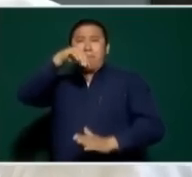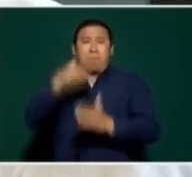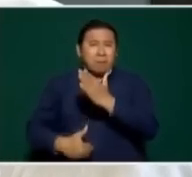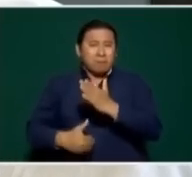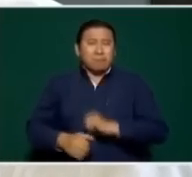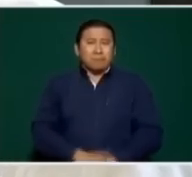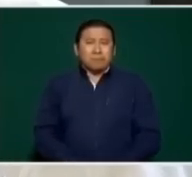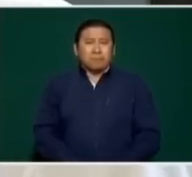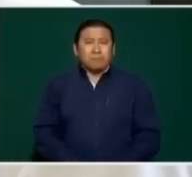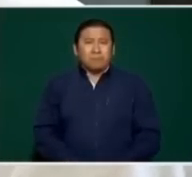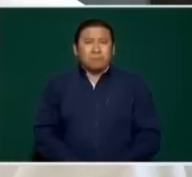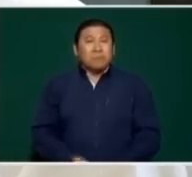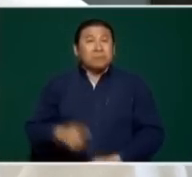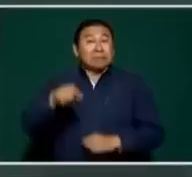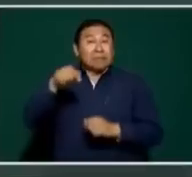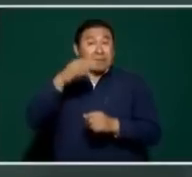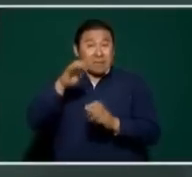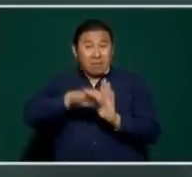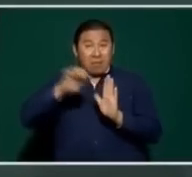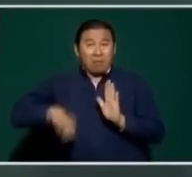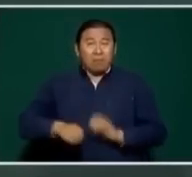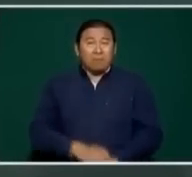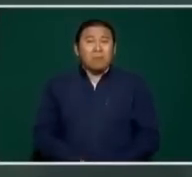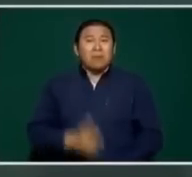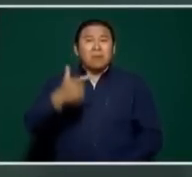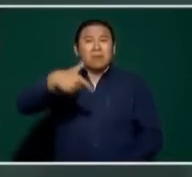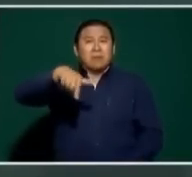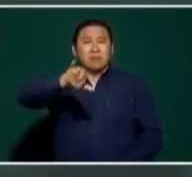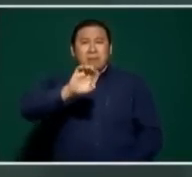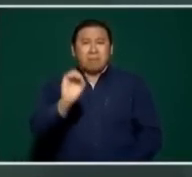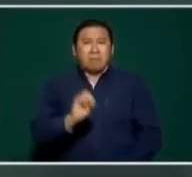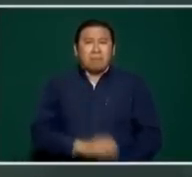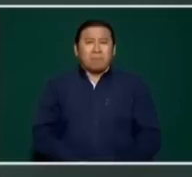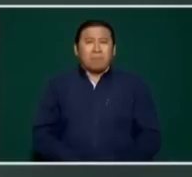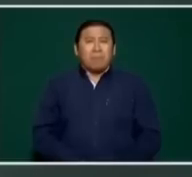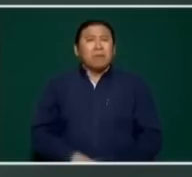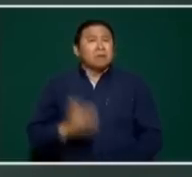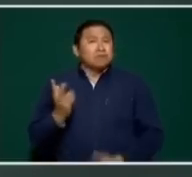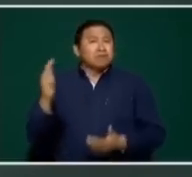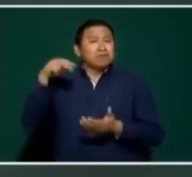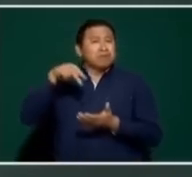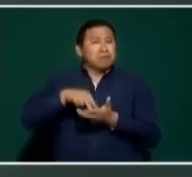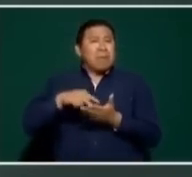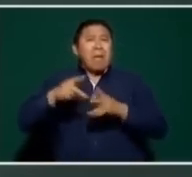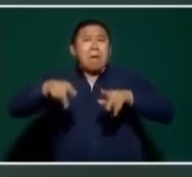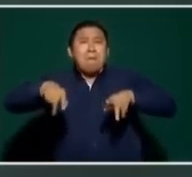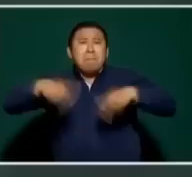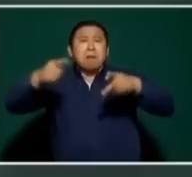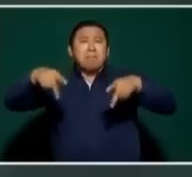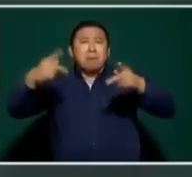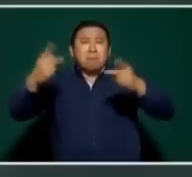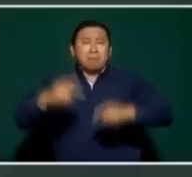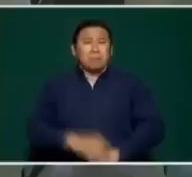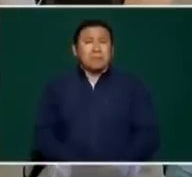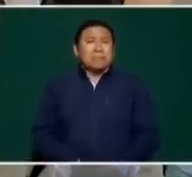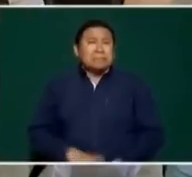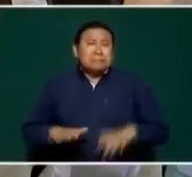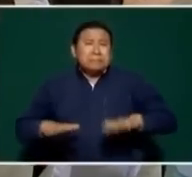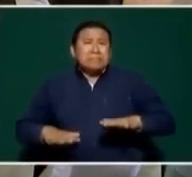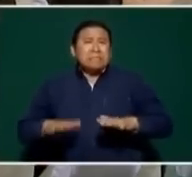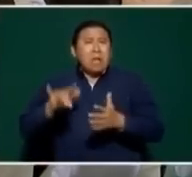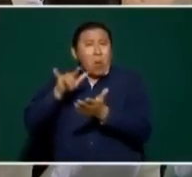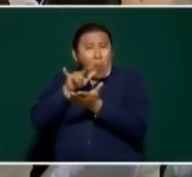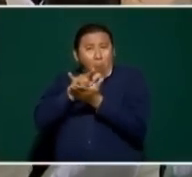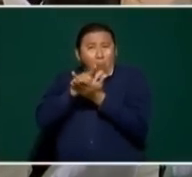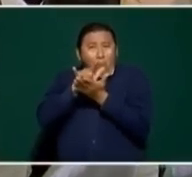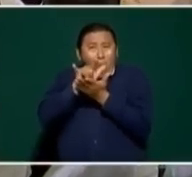terminan. Aquí, por ejemplo, en Quintana Roo, llegaron a vender cerca del